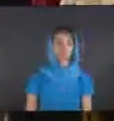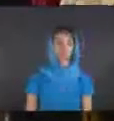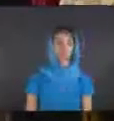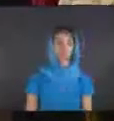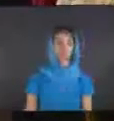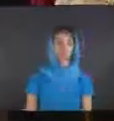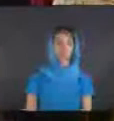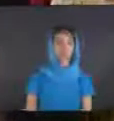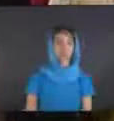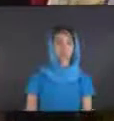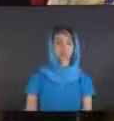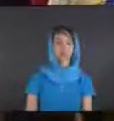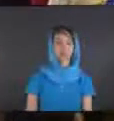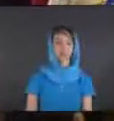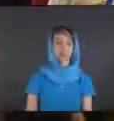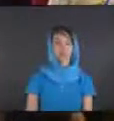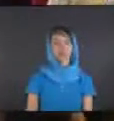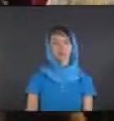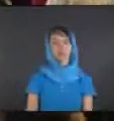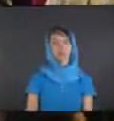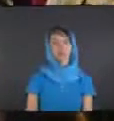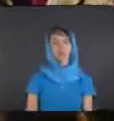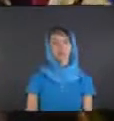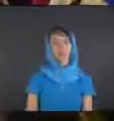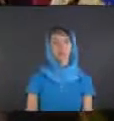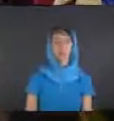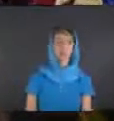atenderla mis hermanos. Amén.